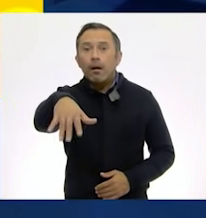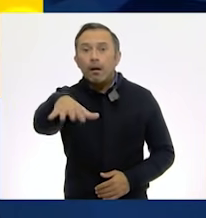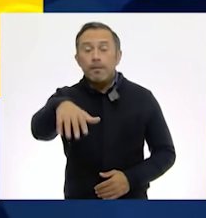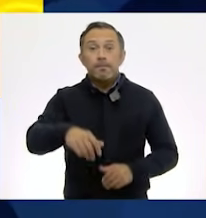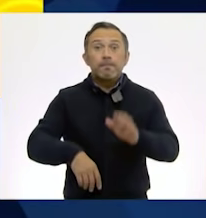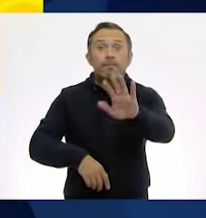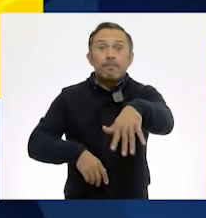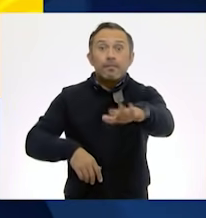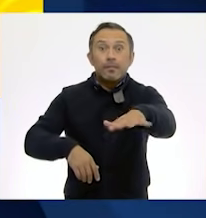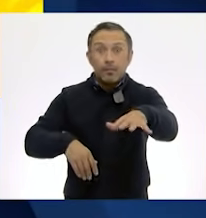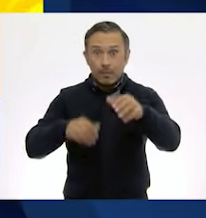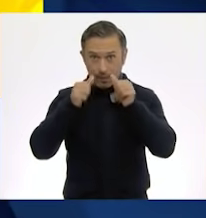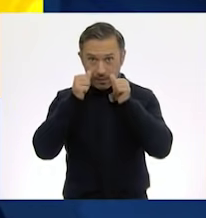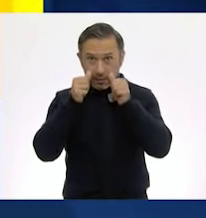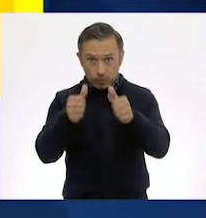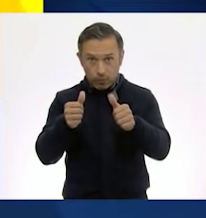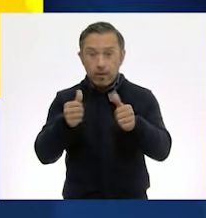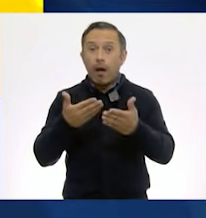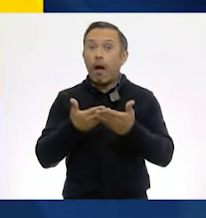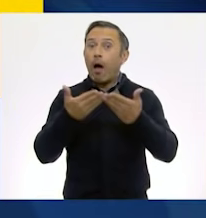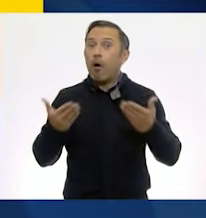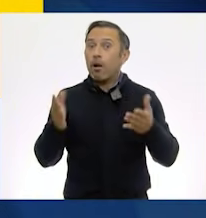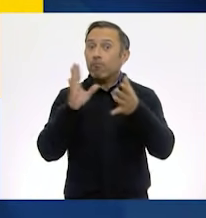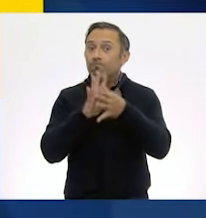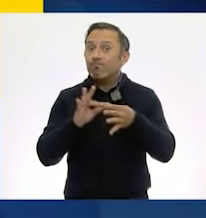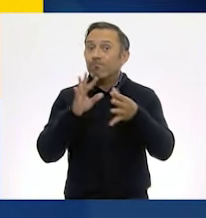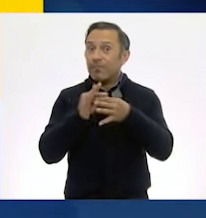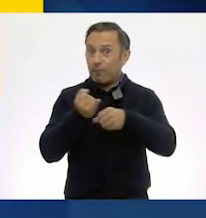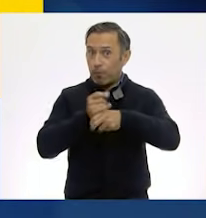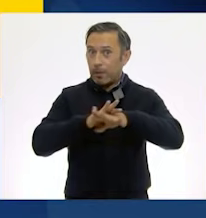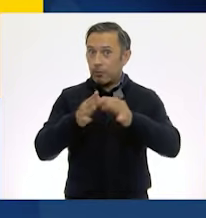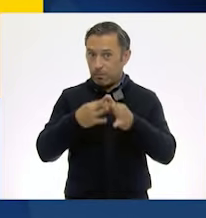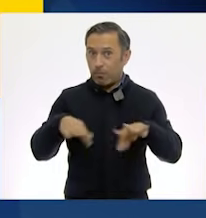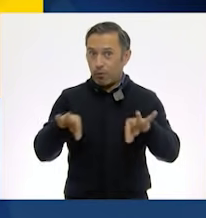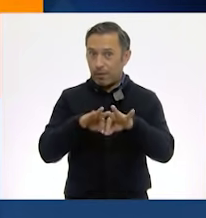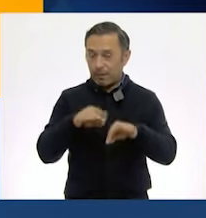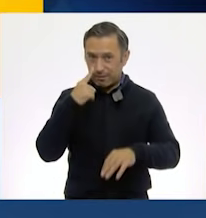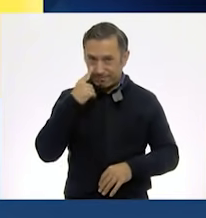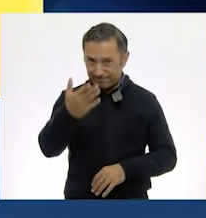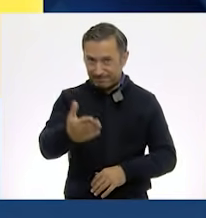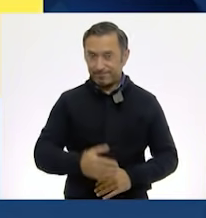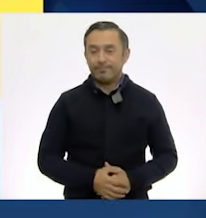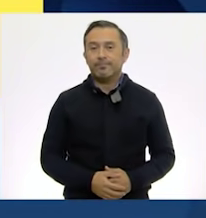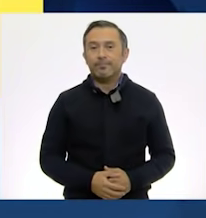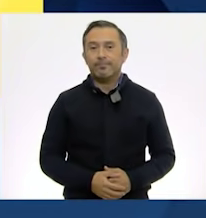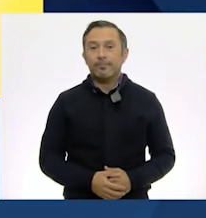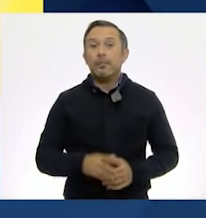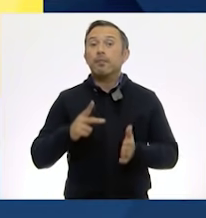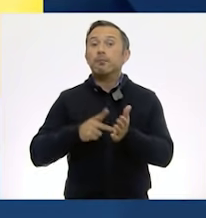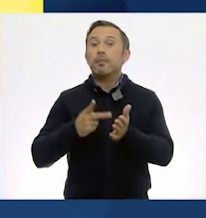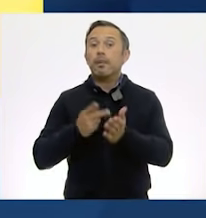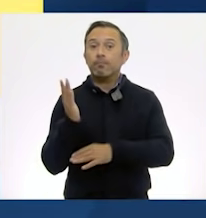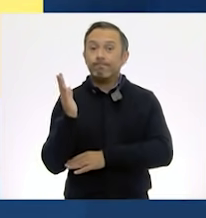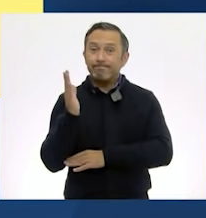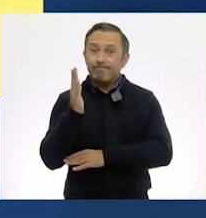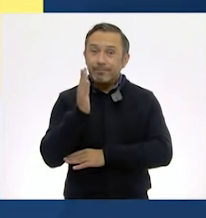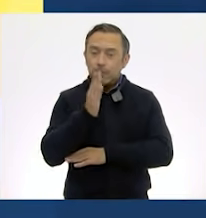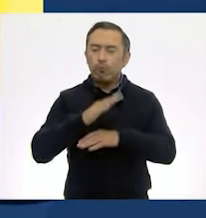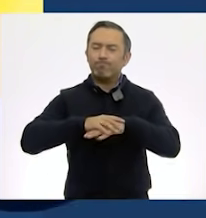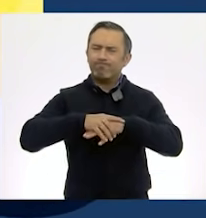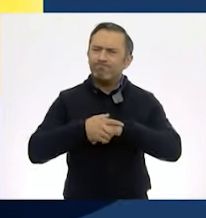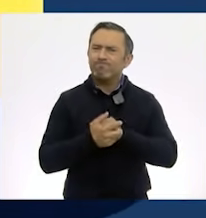¡Atención! ¡Atención! A continuación, información importante. Lavarnos las manos varias veces al día